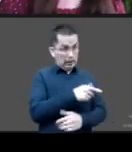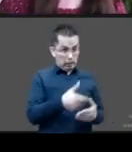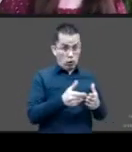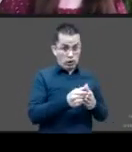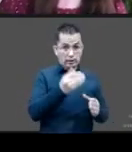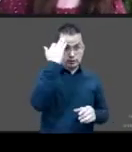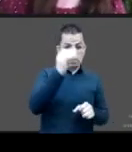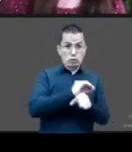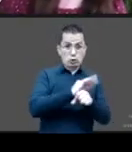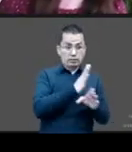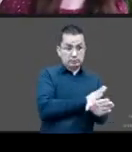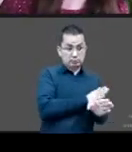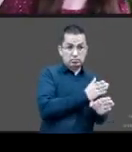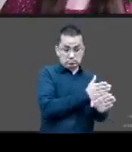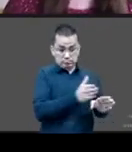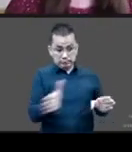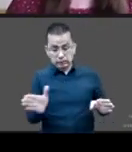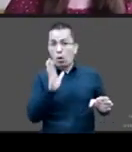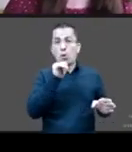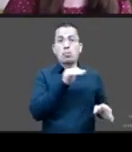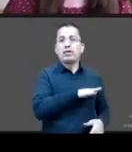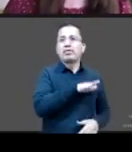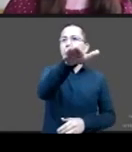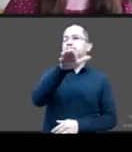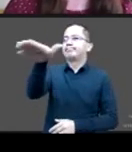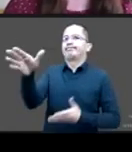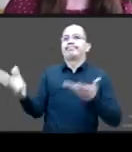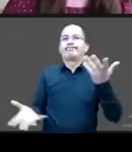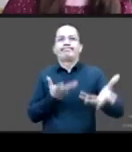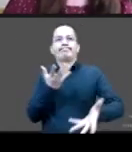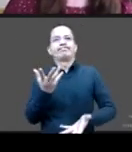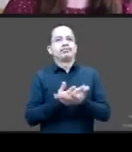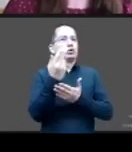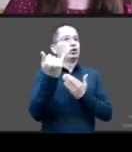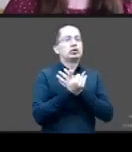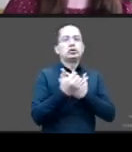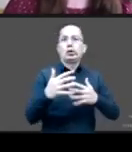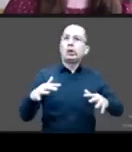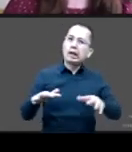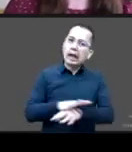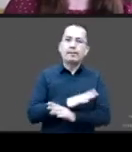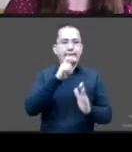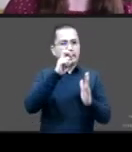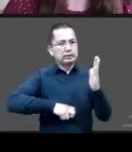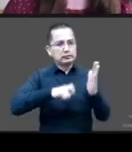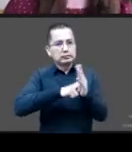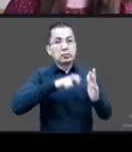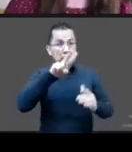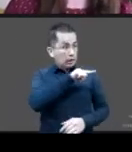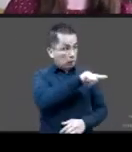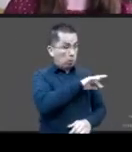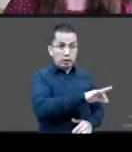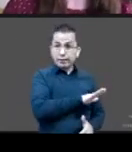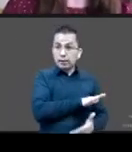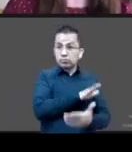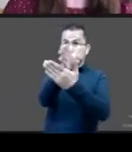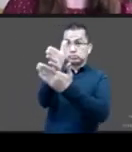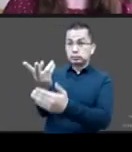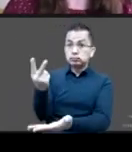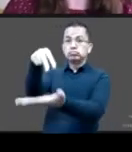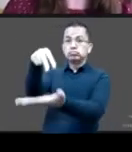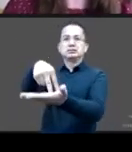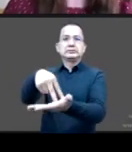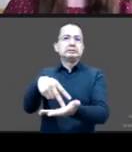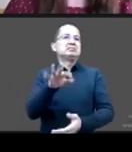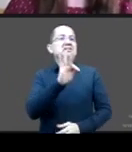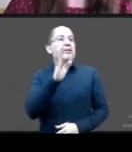proyecto ahora no sabemos si las circunstancias nos permitirán hacer actividades de manera presencial en estos ambientes pero